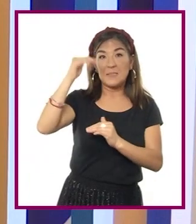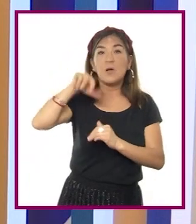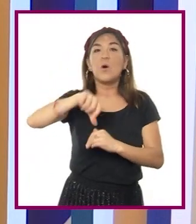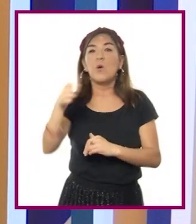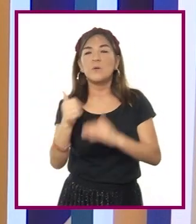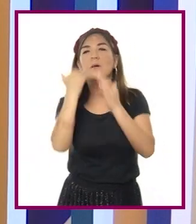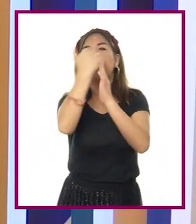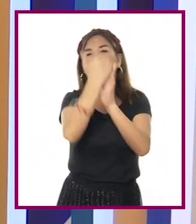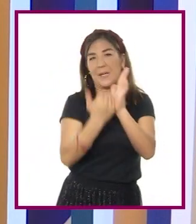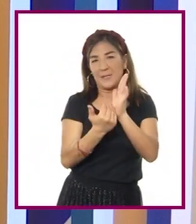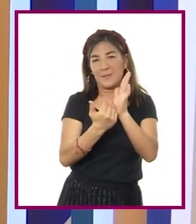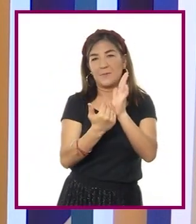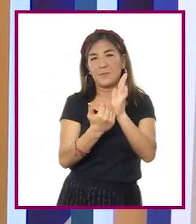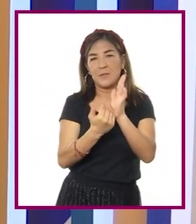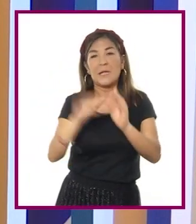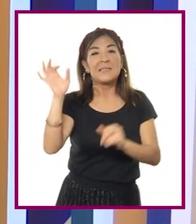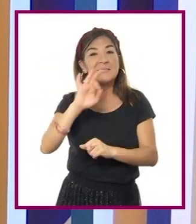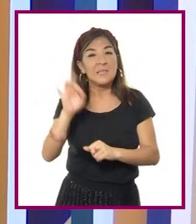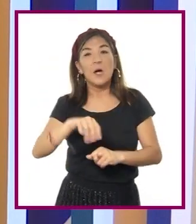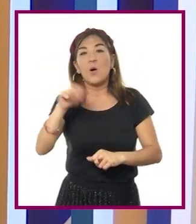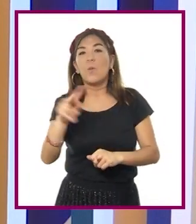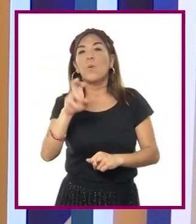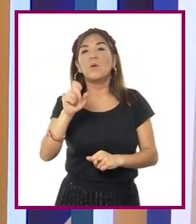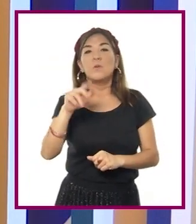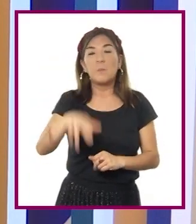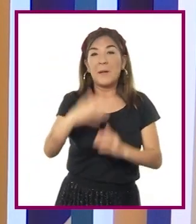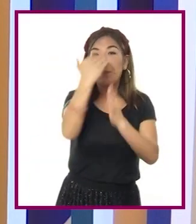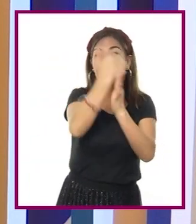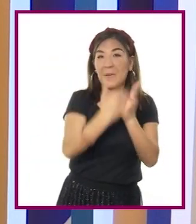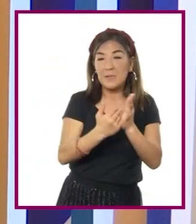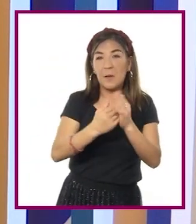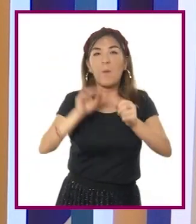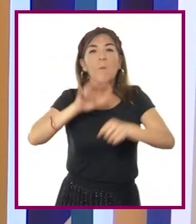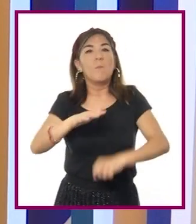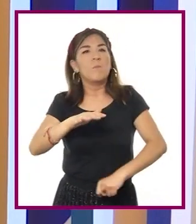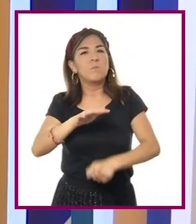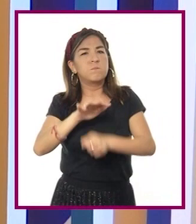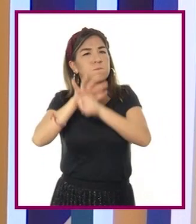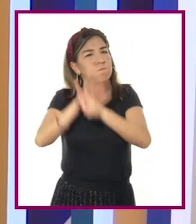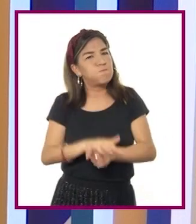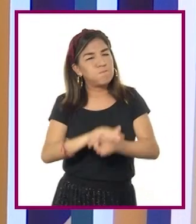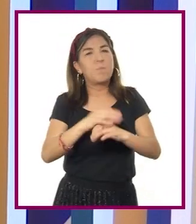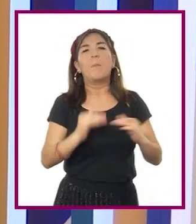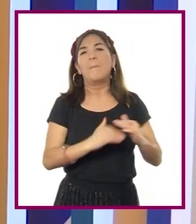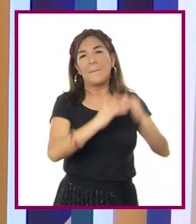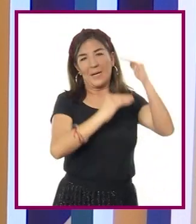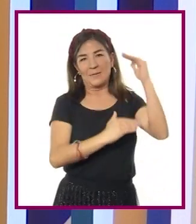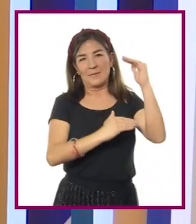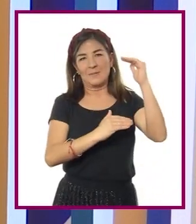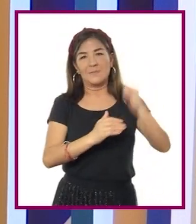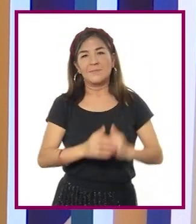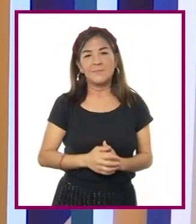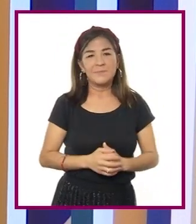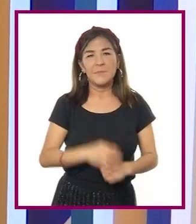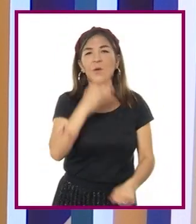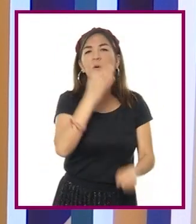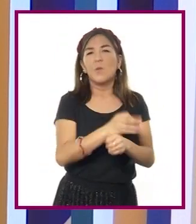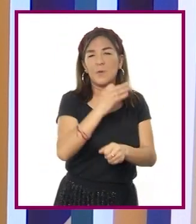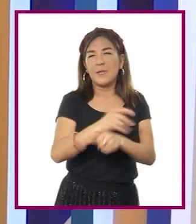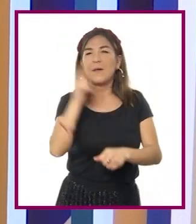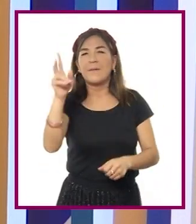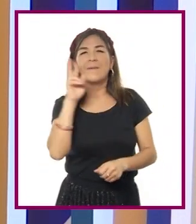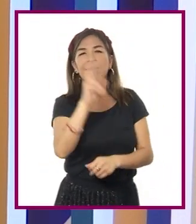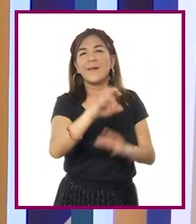presión disminuye. Y si el volumen disminuye, la presión aumenta. Acompáñenme a ver